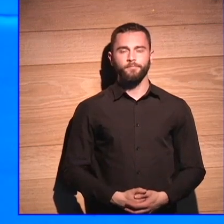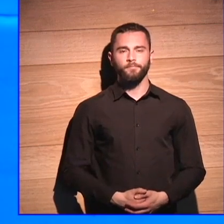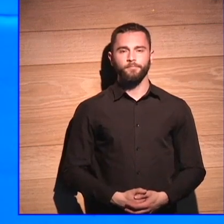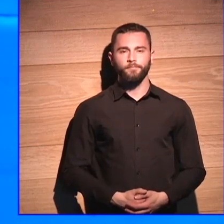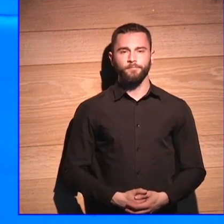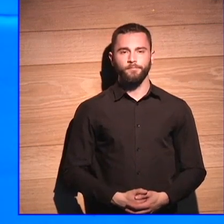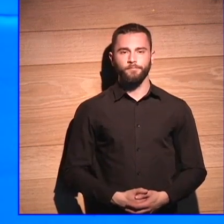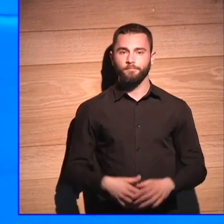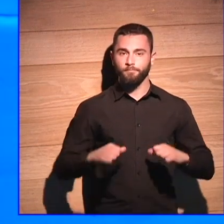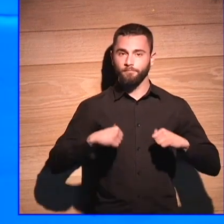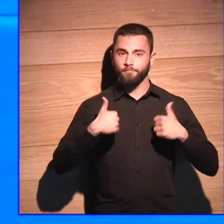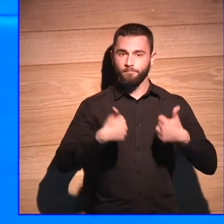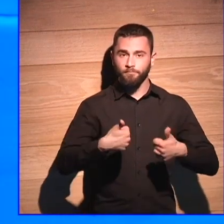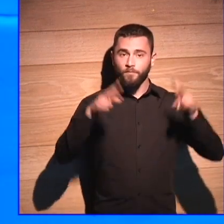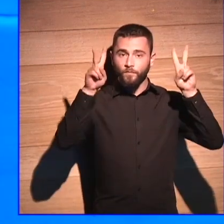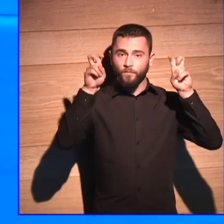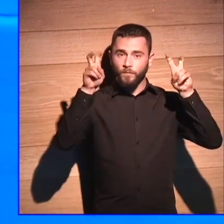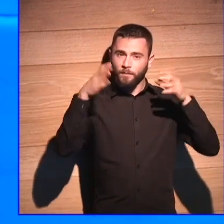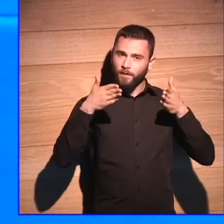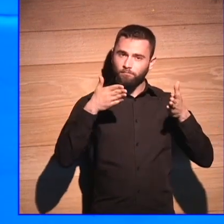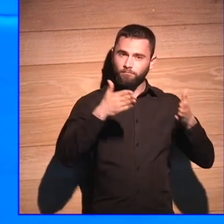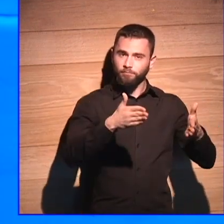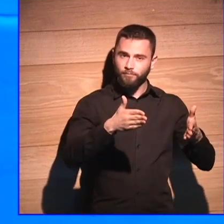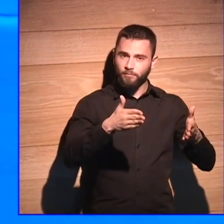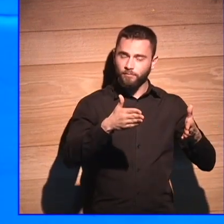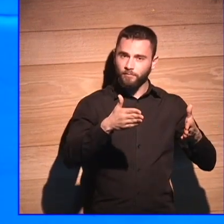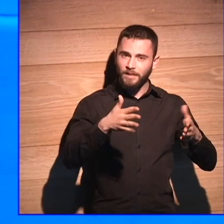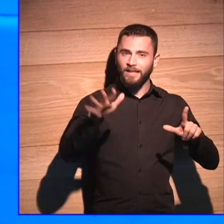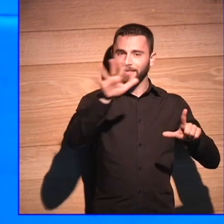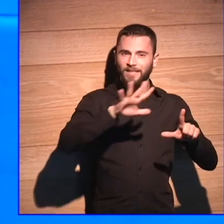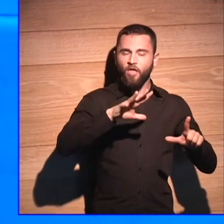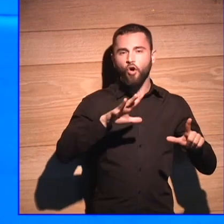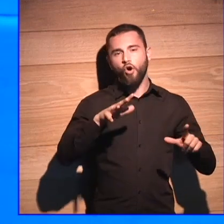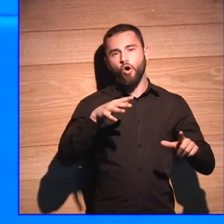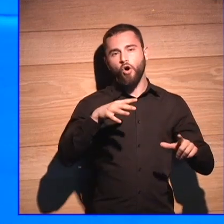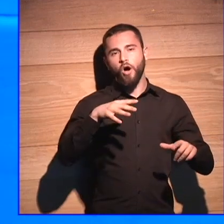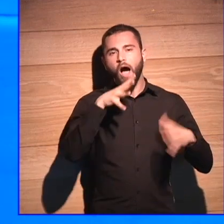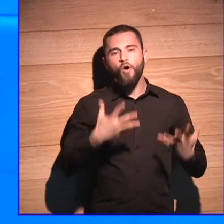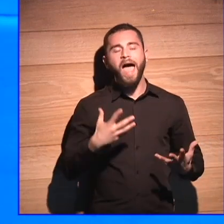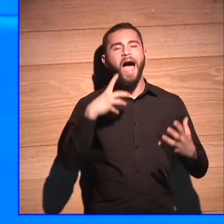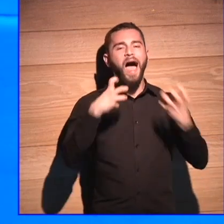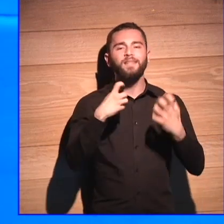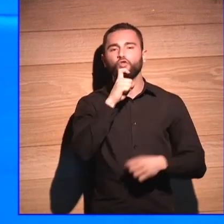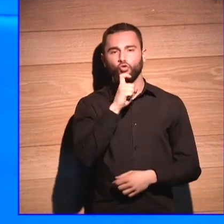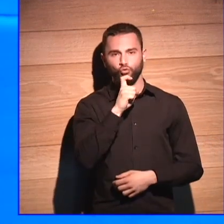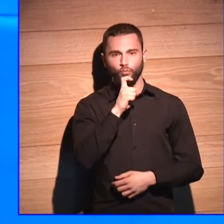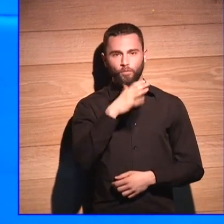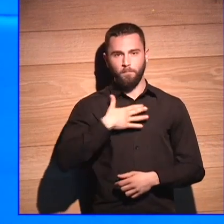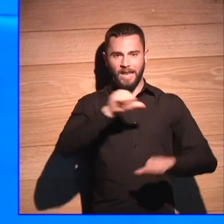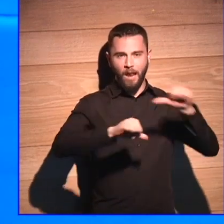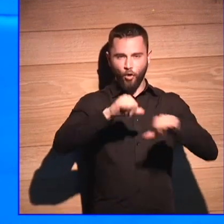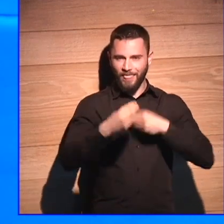Empiezo hablando un poco del estado del arte, empezando por lo que hacemos en mi